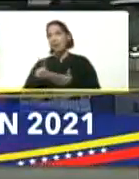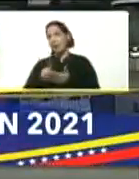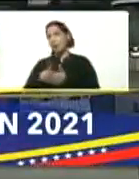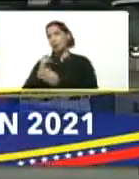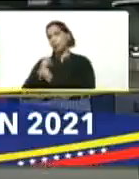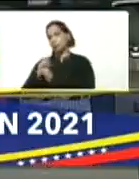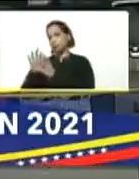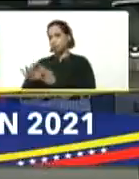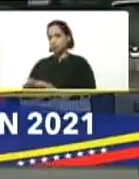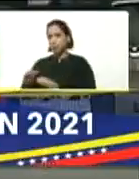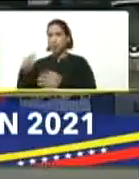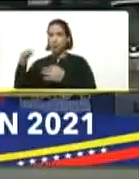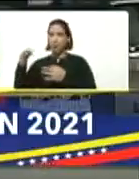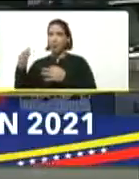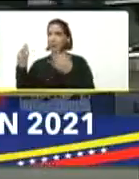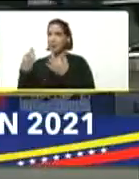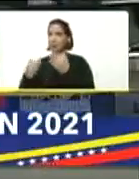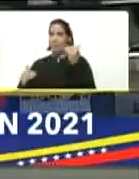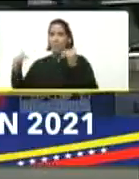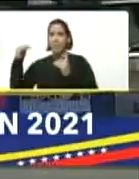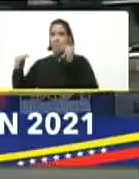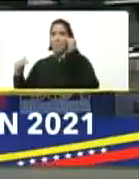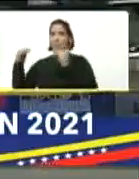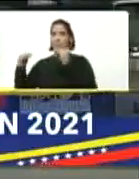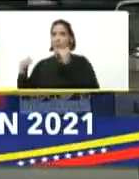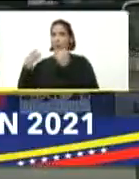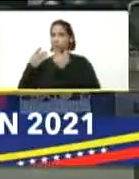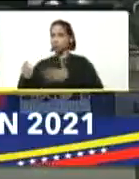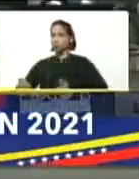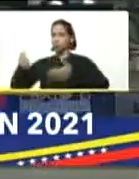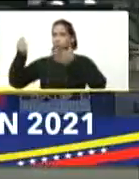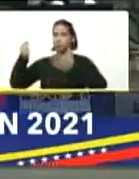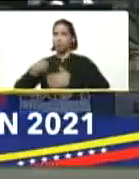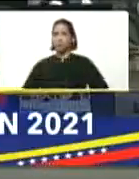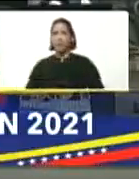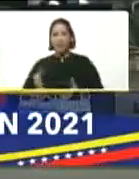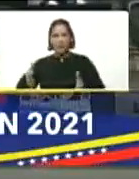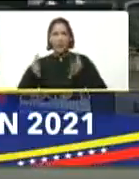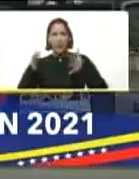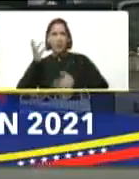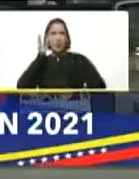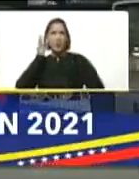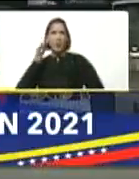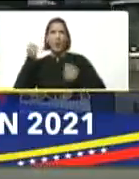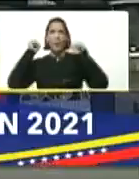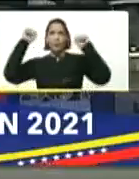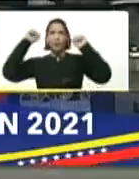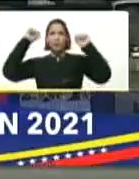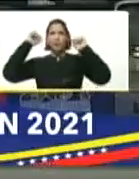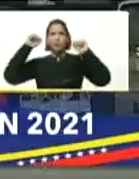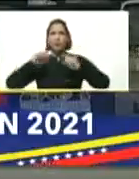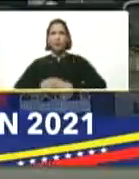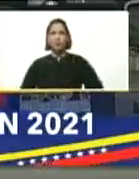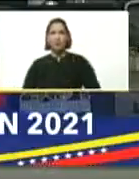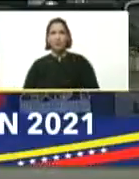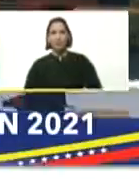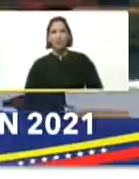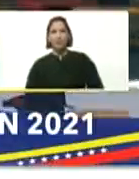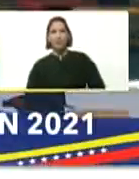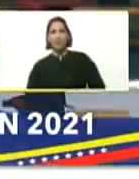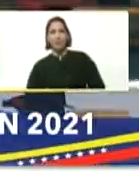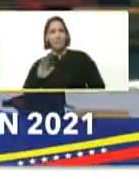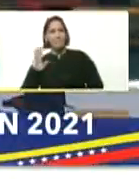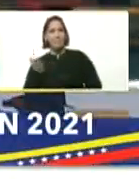y el libro de papel siempre van a sobrevivir. Declaro ganadora a María Elcira Matute. Por